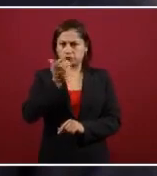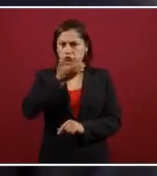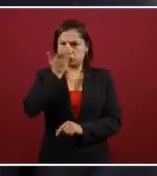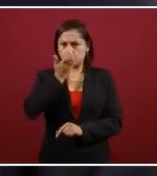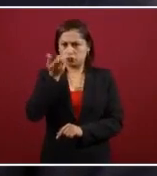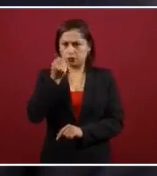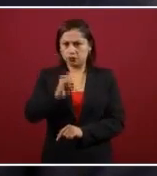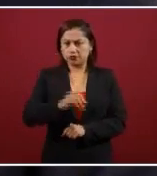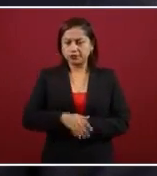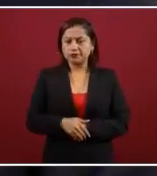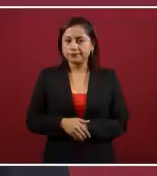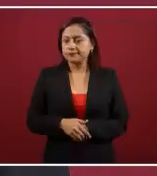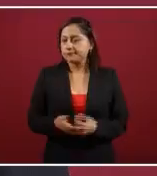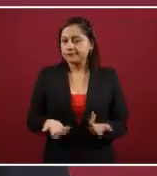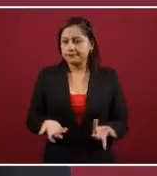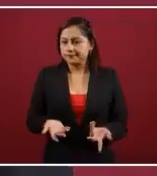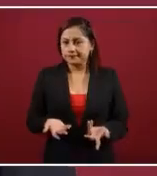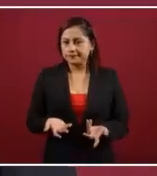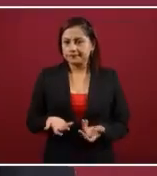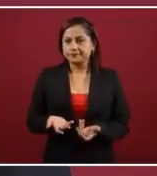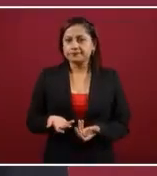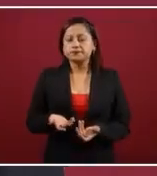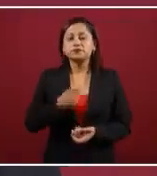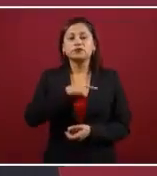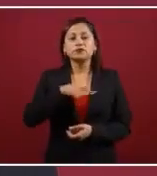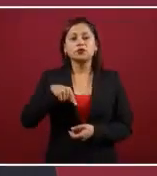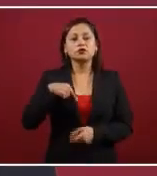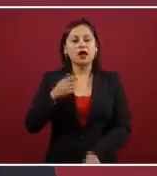En vez de imponer,